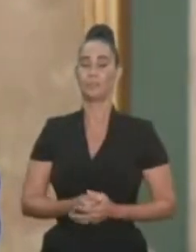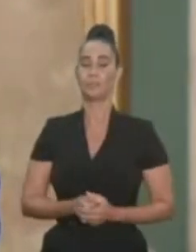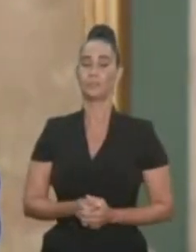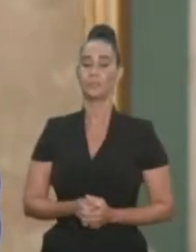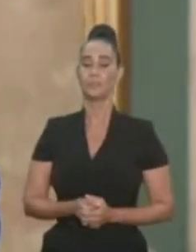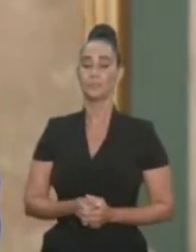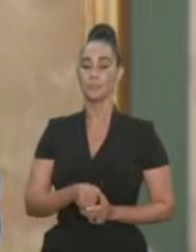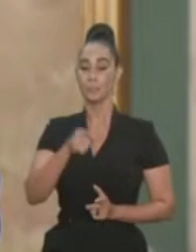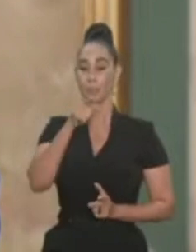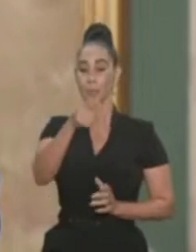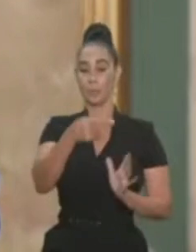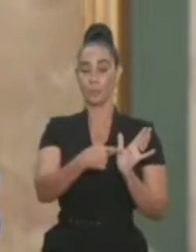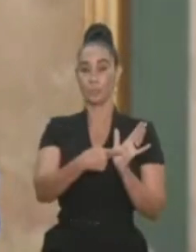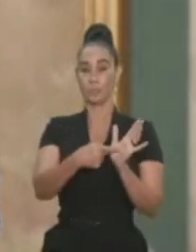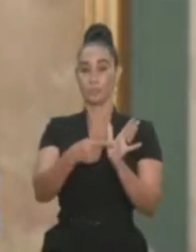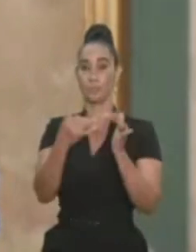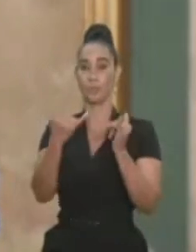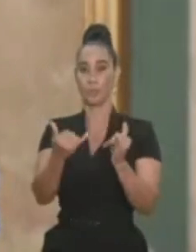Y eso hay que reconocerlo hoy.